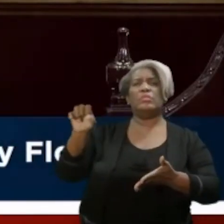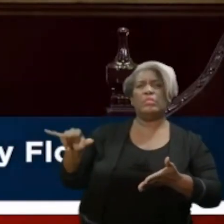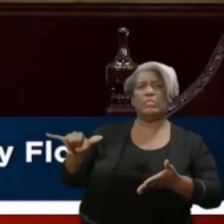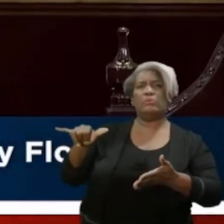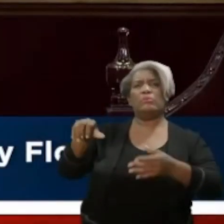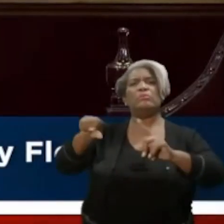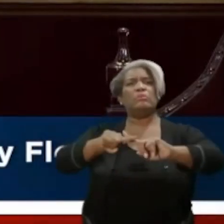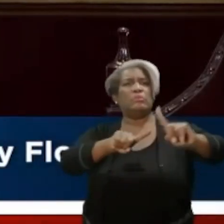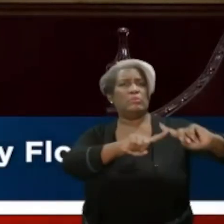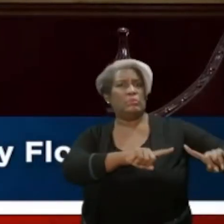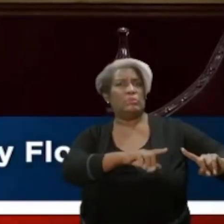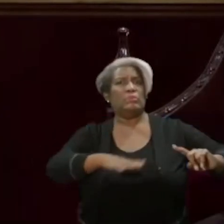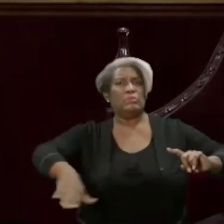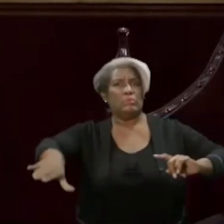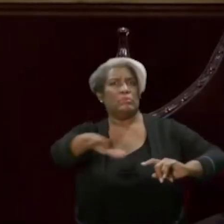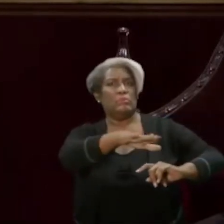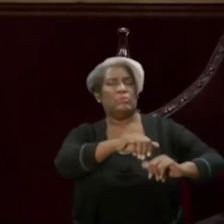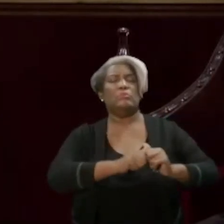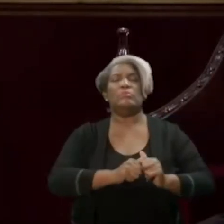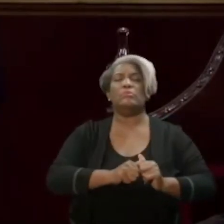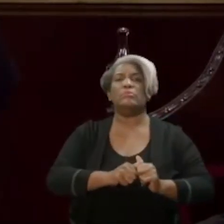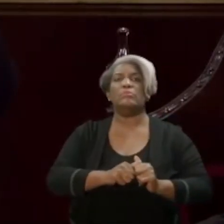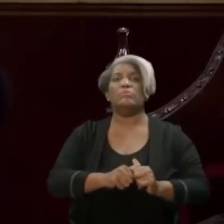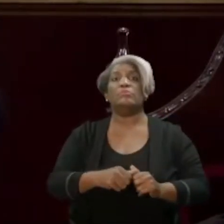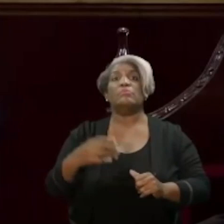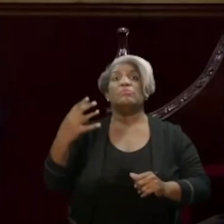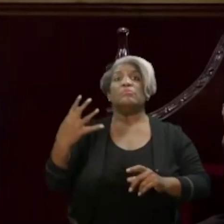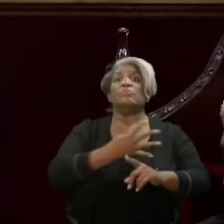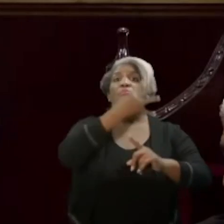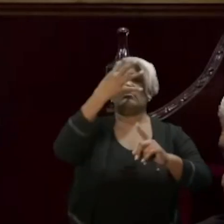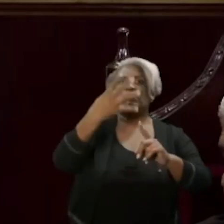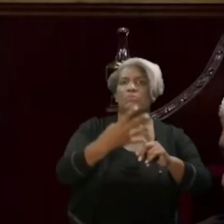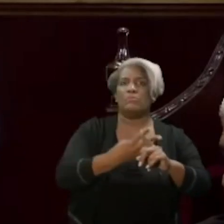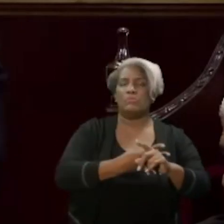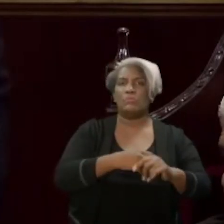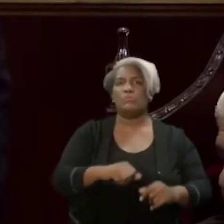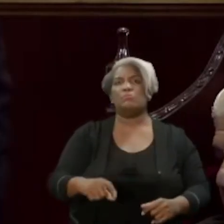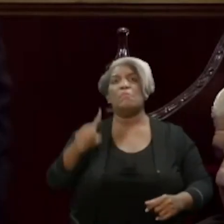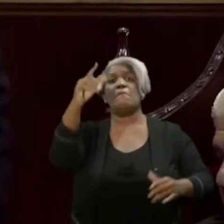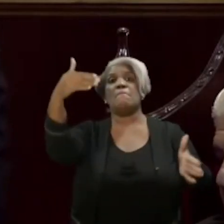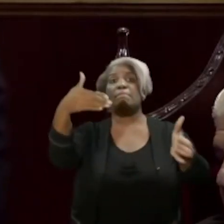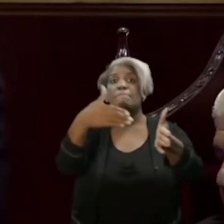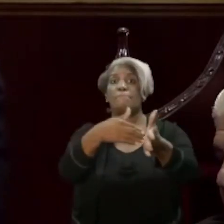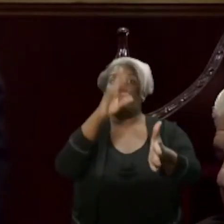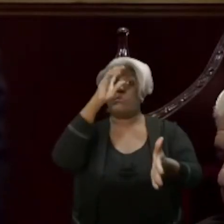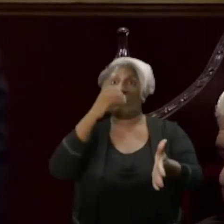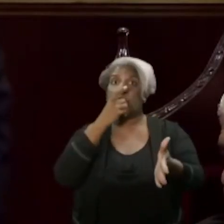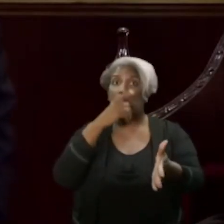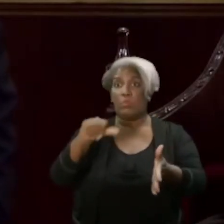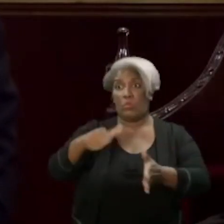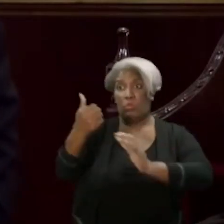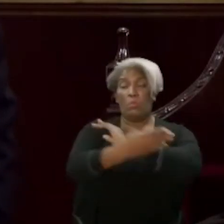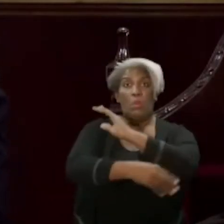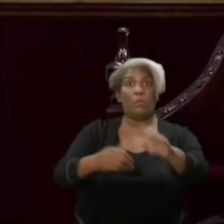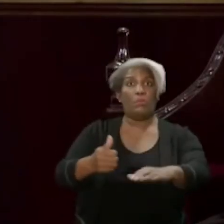unos pocos meses, se han inscrito más de 3.000 dominicanos y dominicanas en el exterior, en el programa